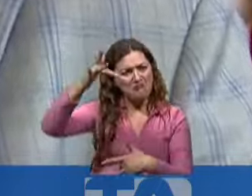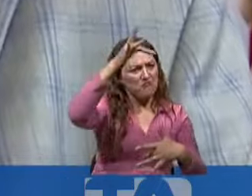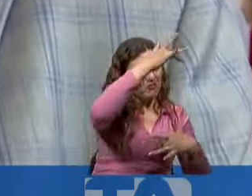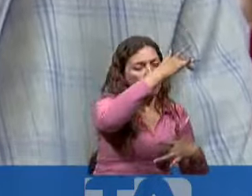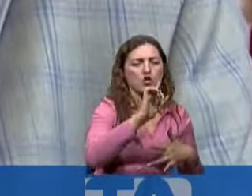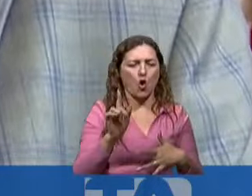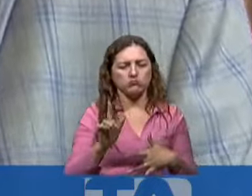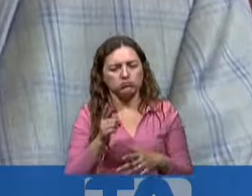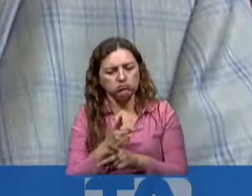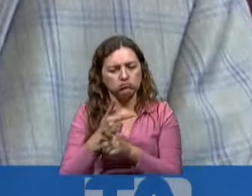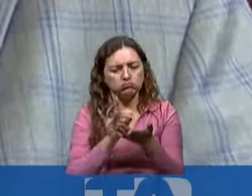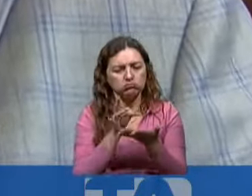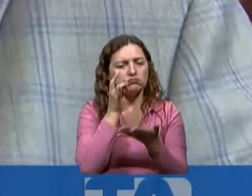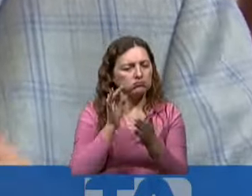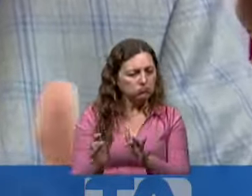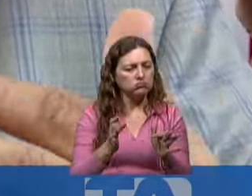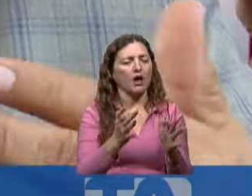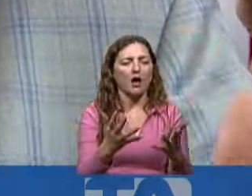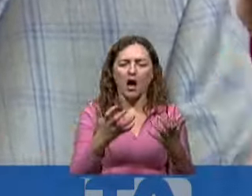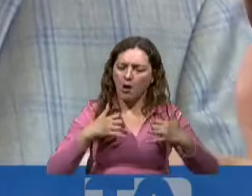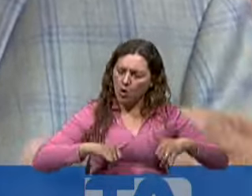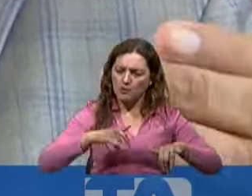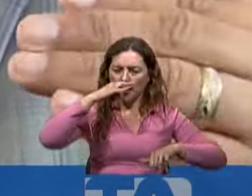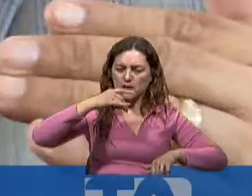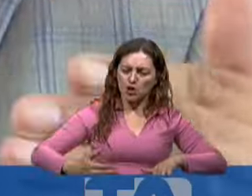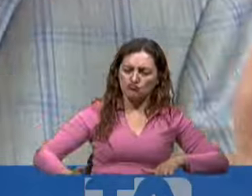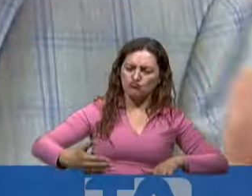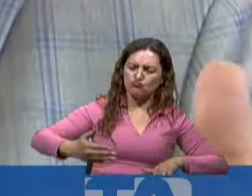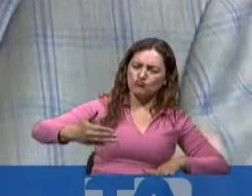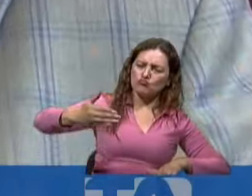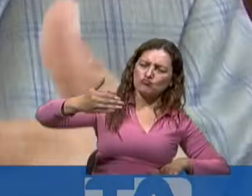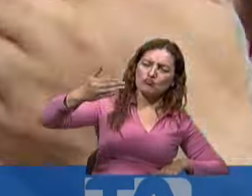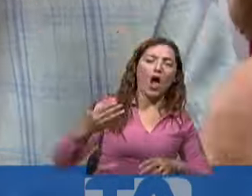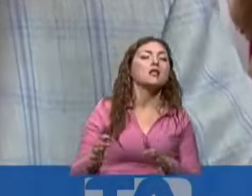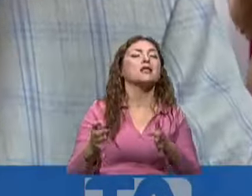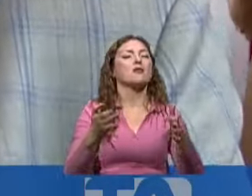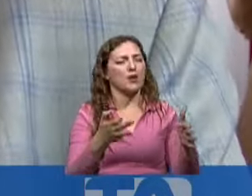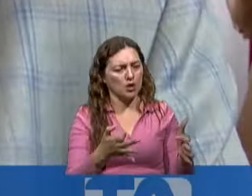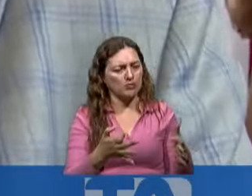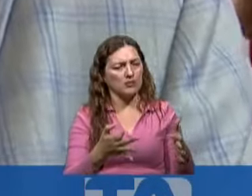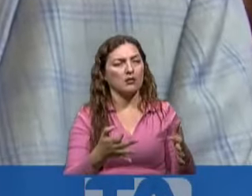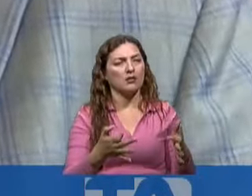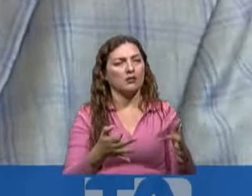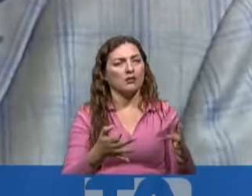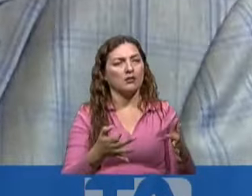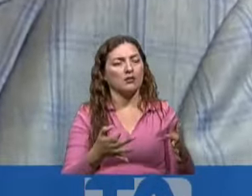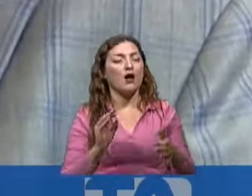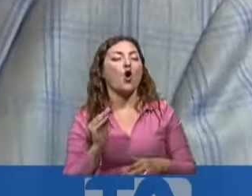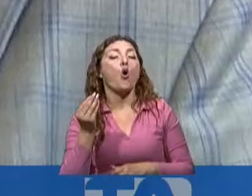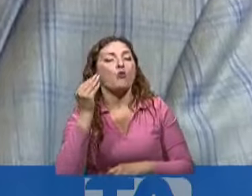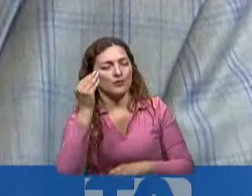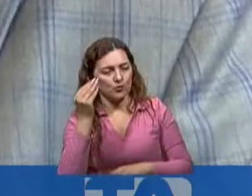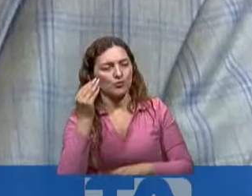Nosotros queremos que estos pacientes continúen desde niño con su tratamiento, lleguen a una